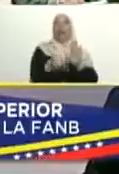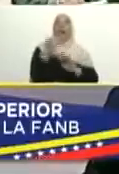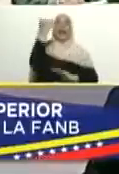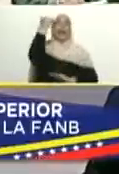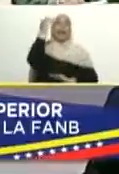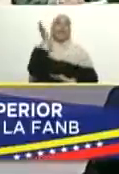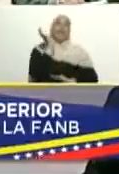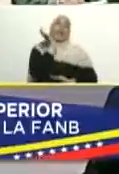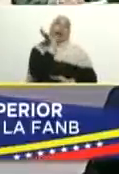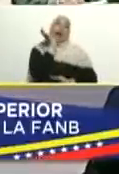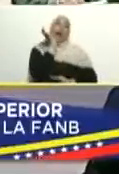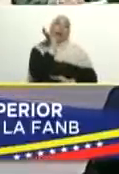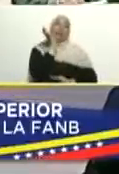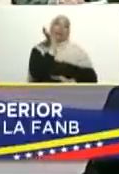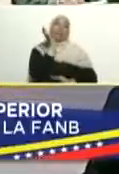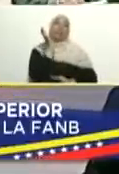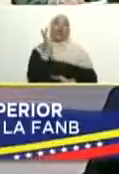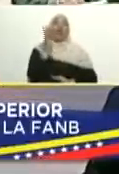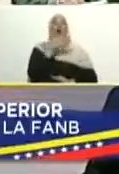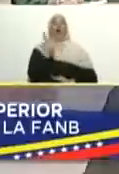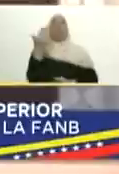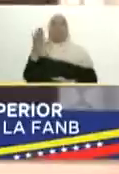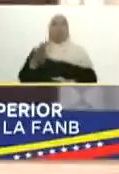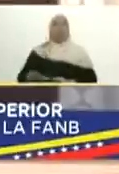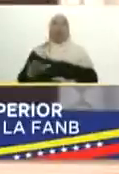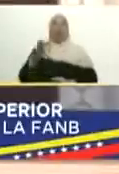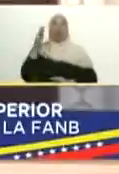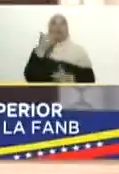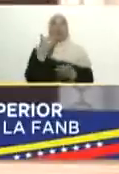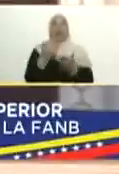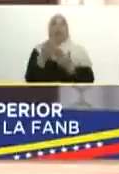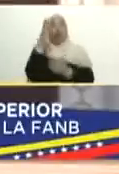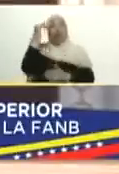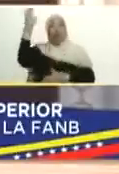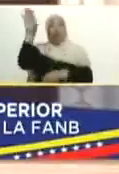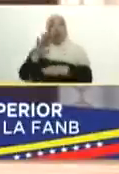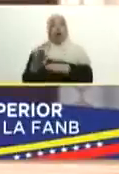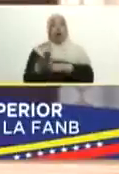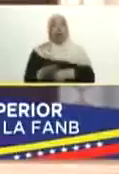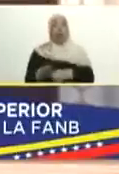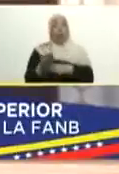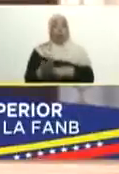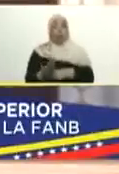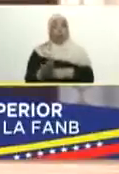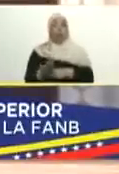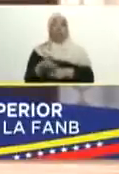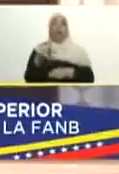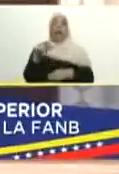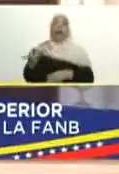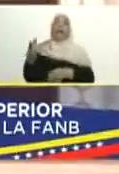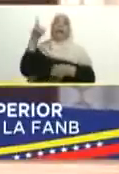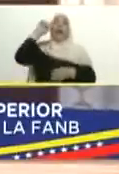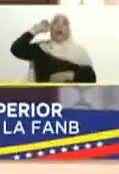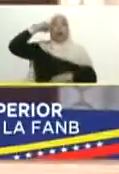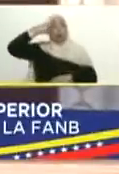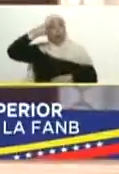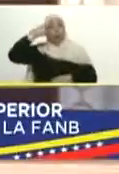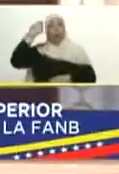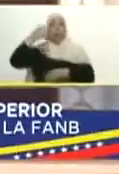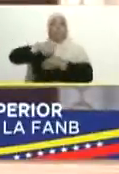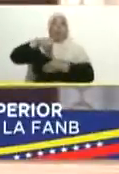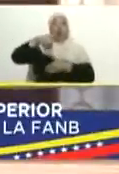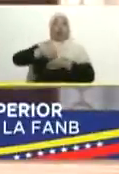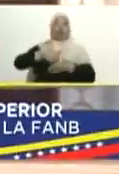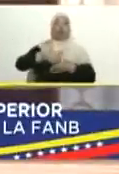Lucena tenemos este sistema electoral. Y cuando usted vaya a votar, siempre recuerde, cuando esté votando, estoy votando en